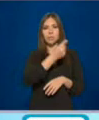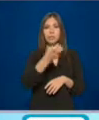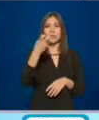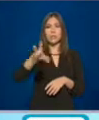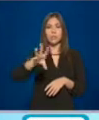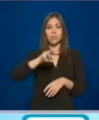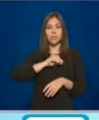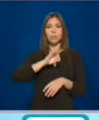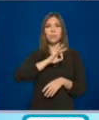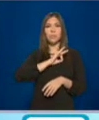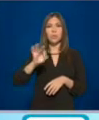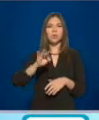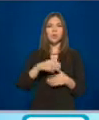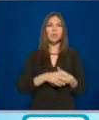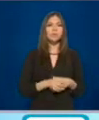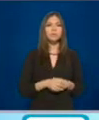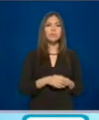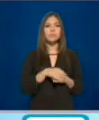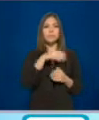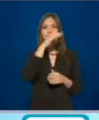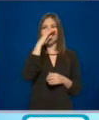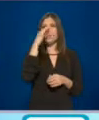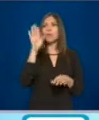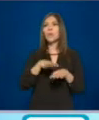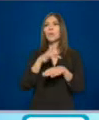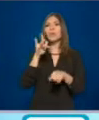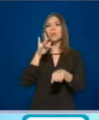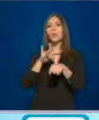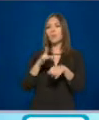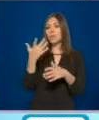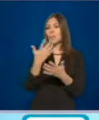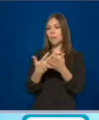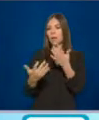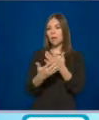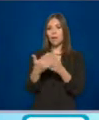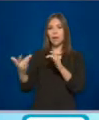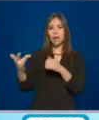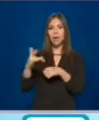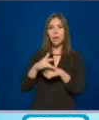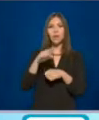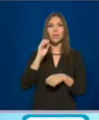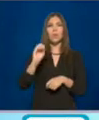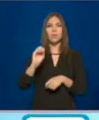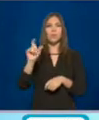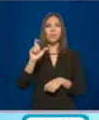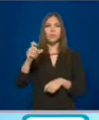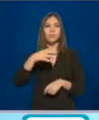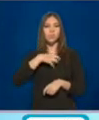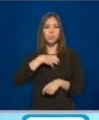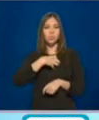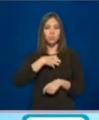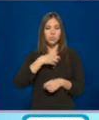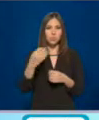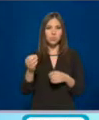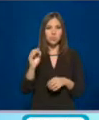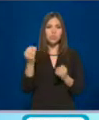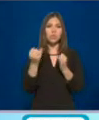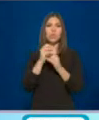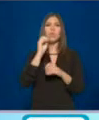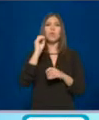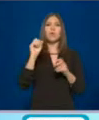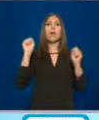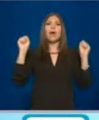puede ser por el contagio con la mano, a través de heces, el estornudo, las gotitas de